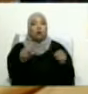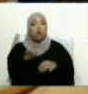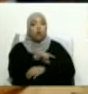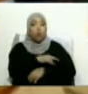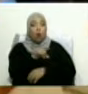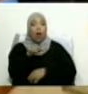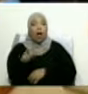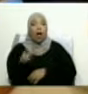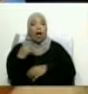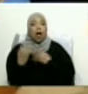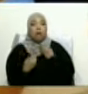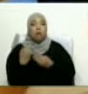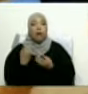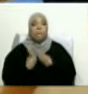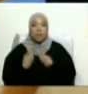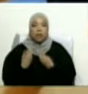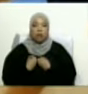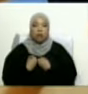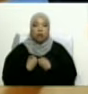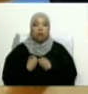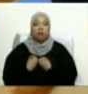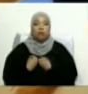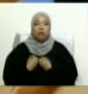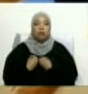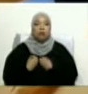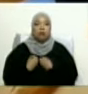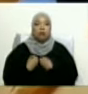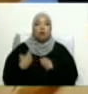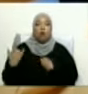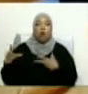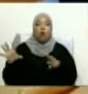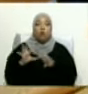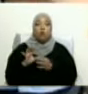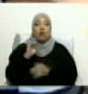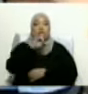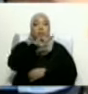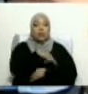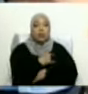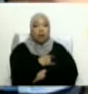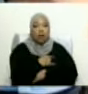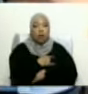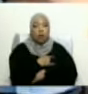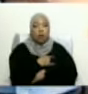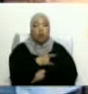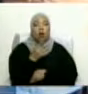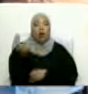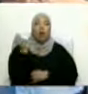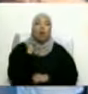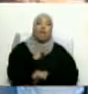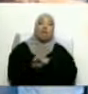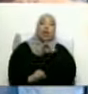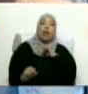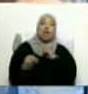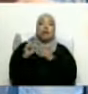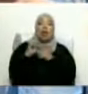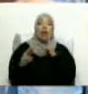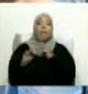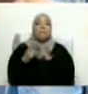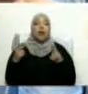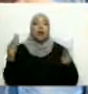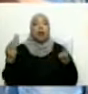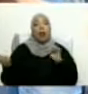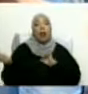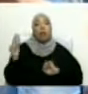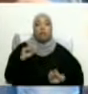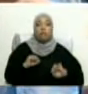sectores que hacen vida desde nuestras universidades, porque la defensa es la patria, la